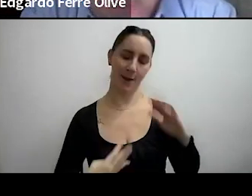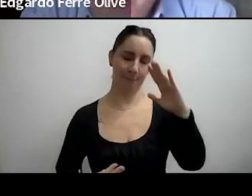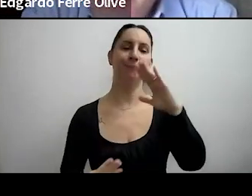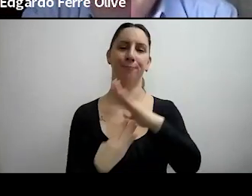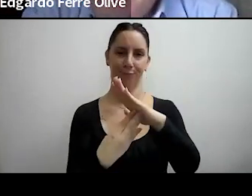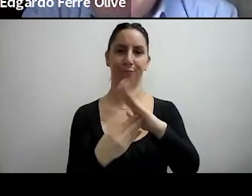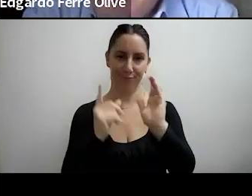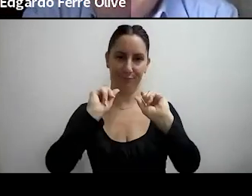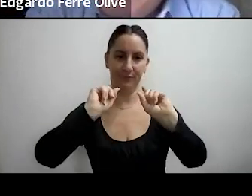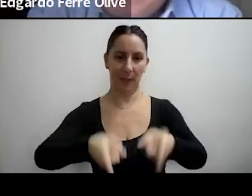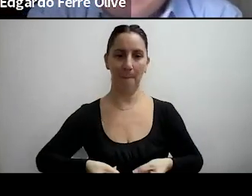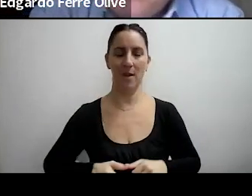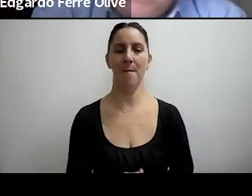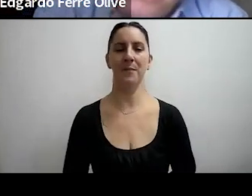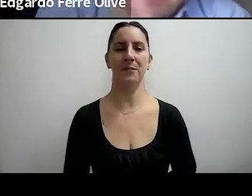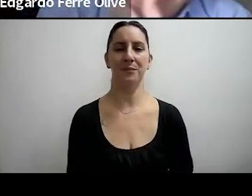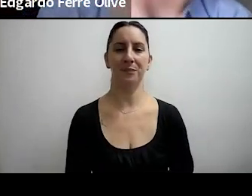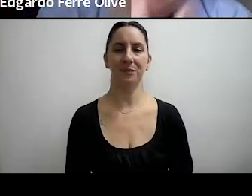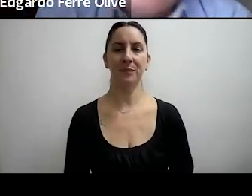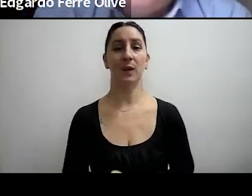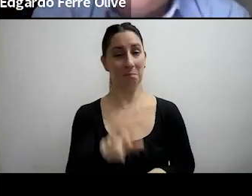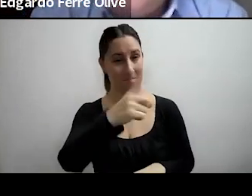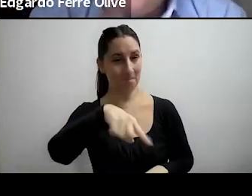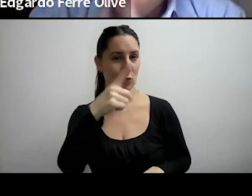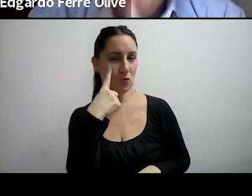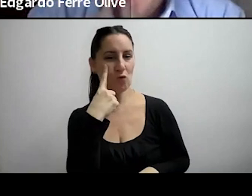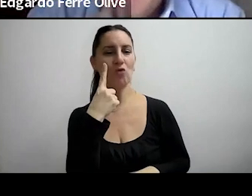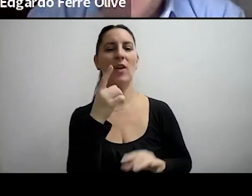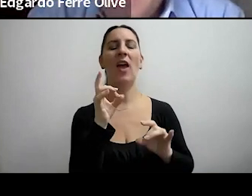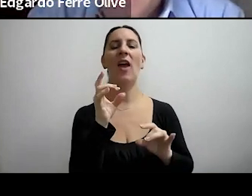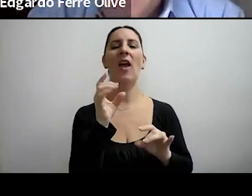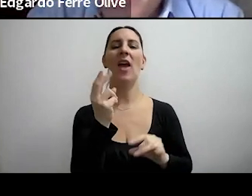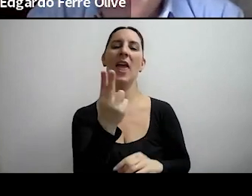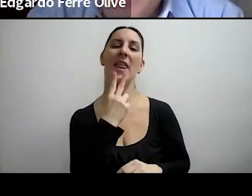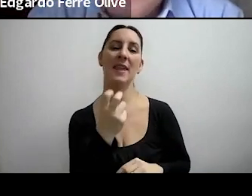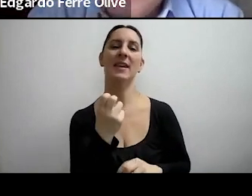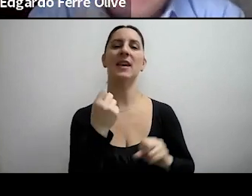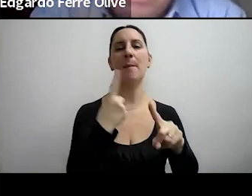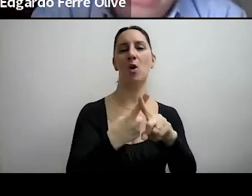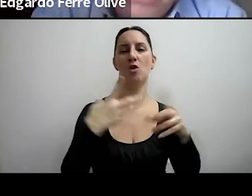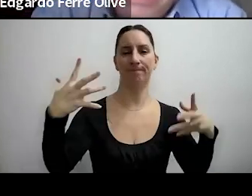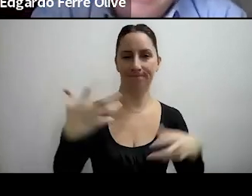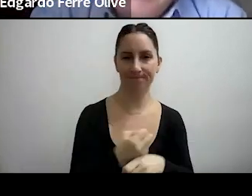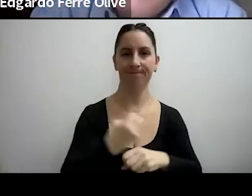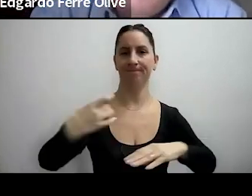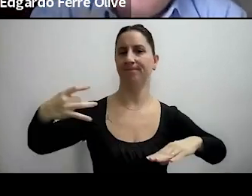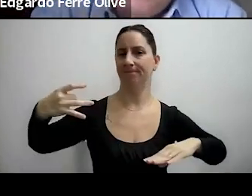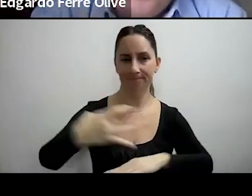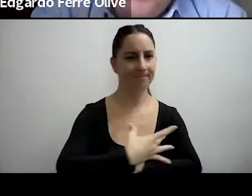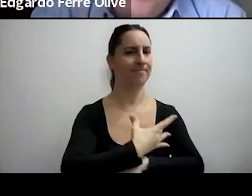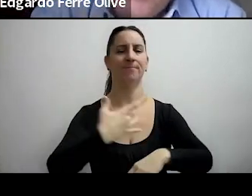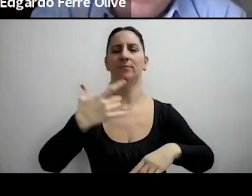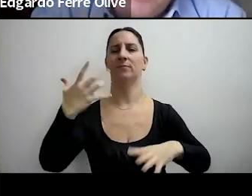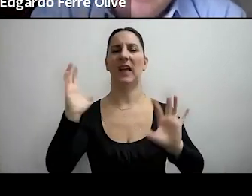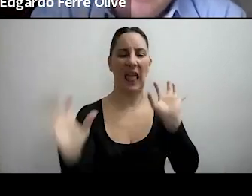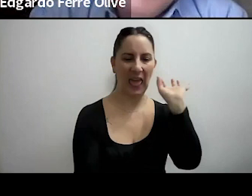el término ambiental, porque ustedes habrán escuchado la utilización de energía, ya sea en el transporte, ya sea en la industria, la quema de los